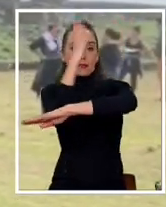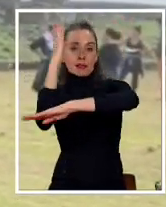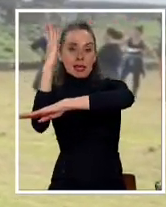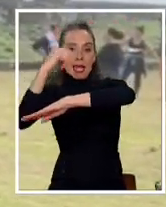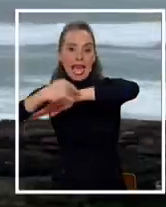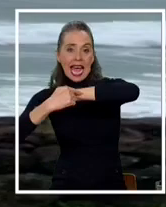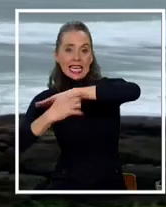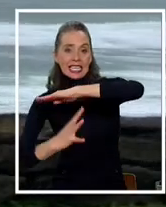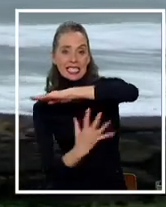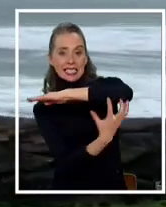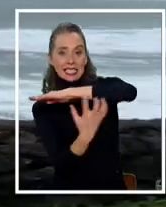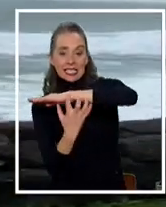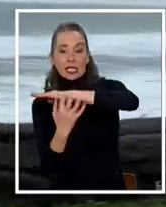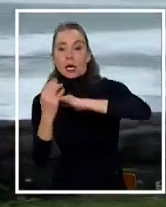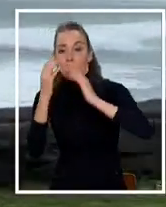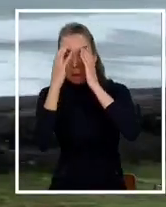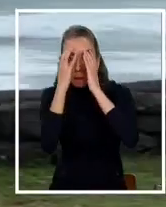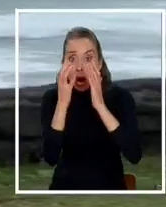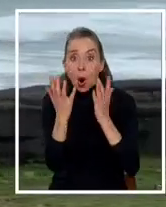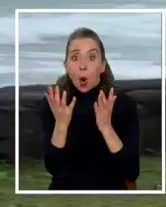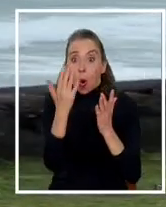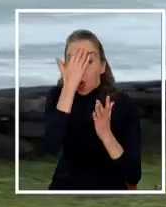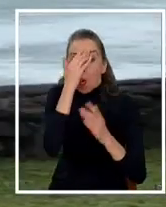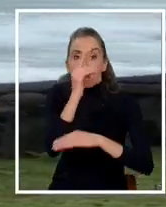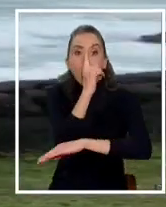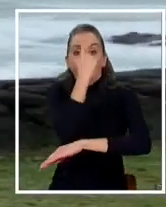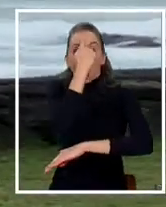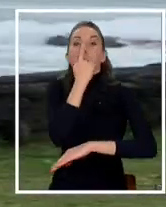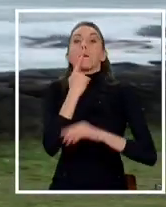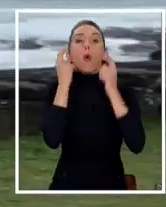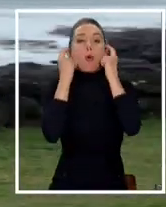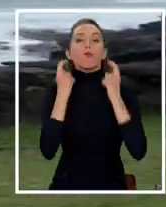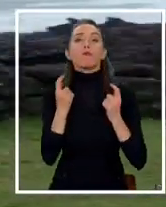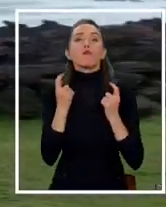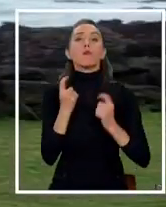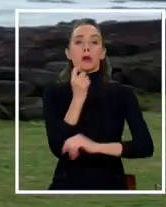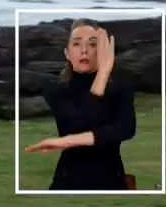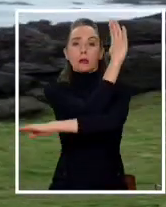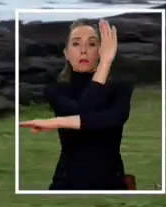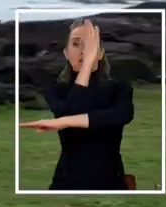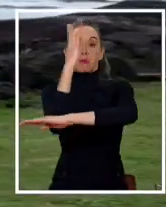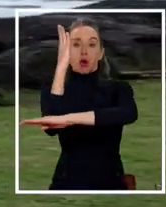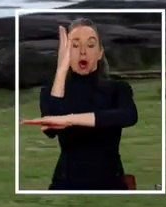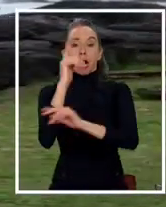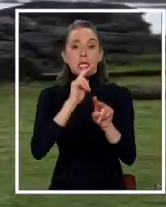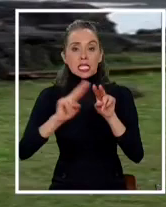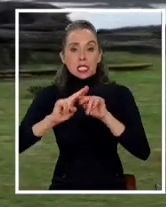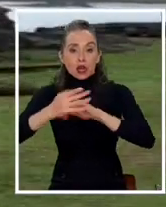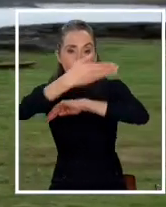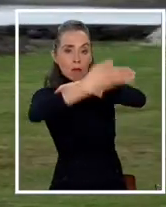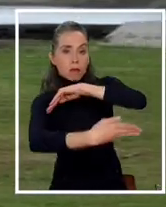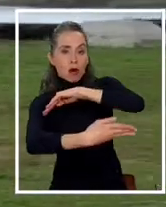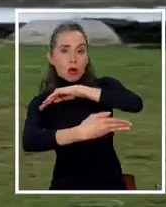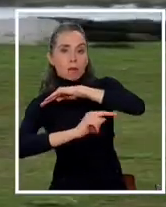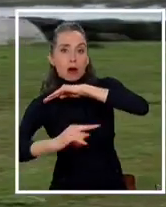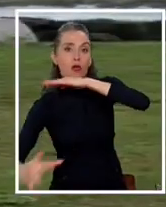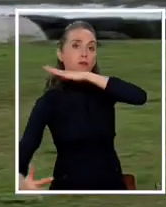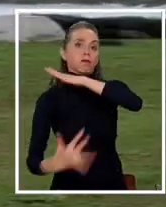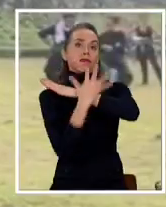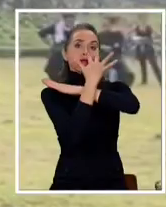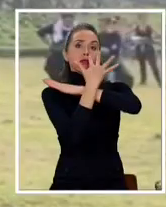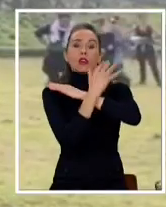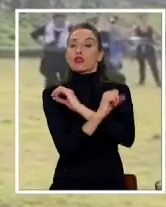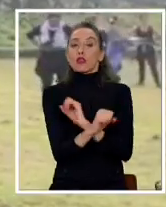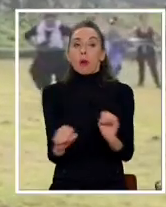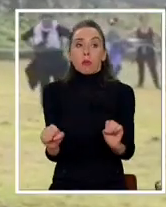mayor preocupación son los moáis, así es que nosotros vamos a proteger hoy día y hacer obras para proteger los moáis, porque hoy día